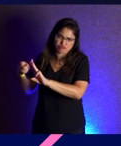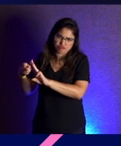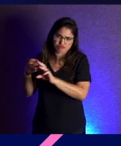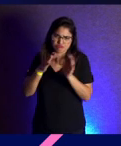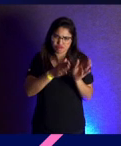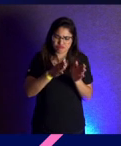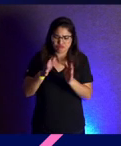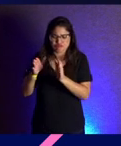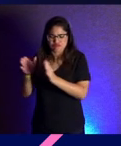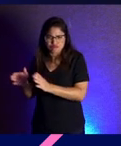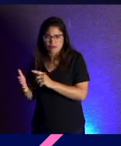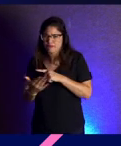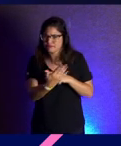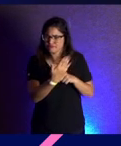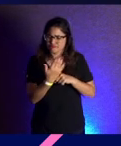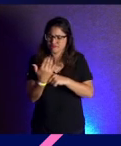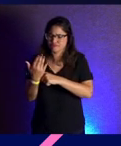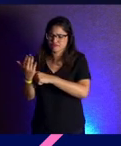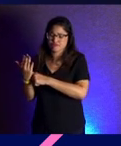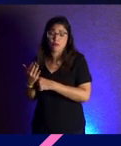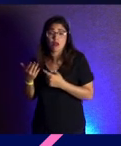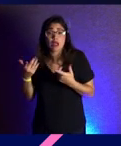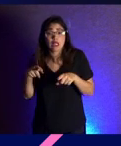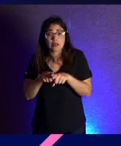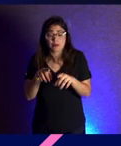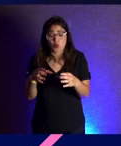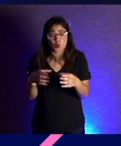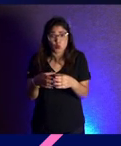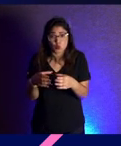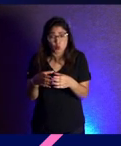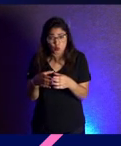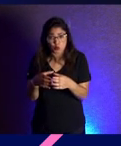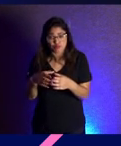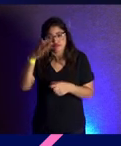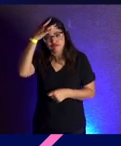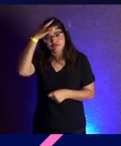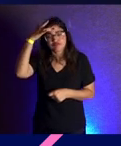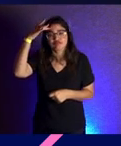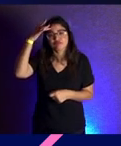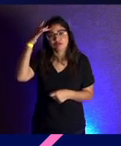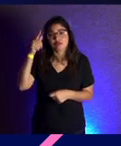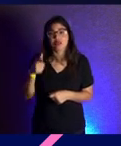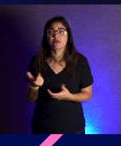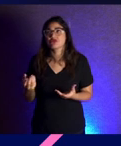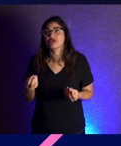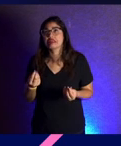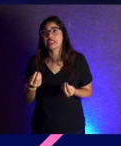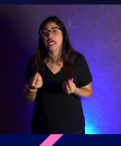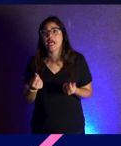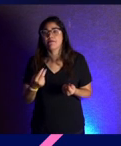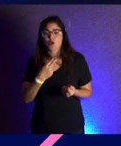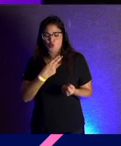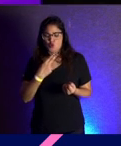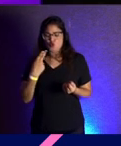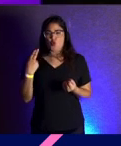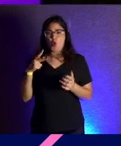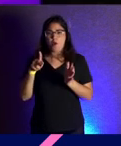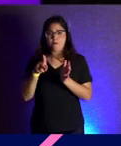Y también un grupo de personas que han llamado a víctimas del ejército,